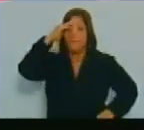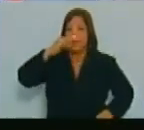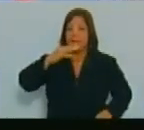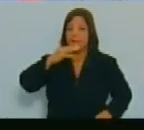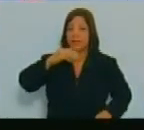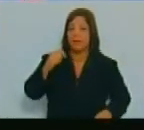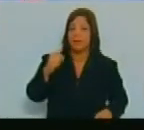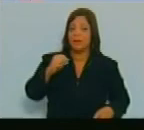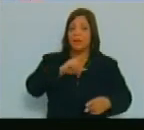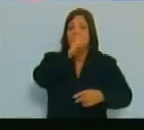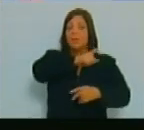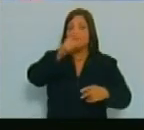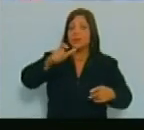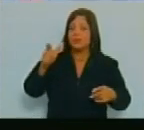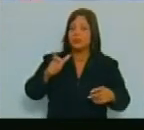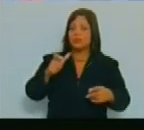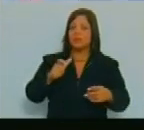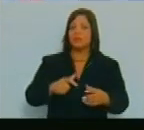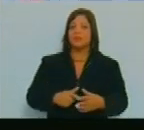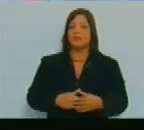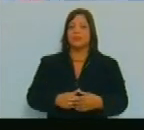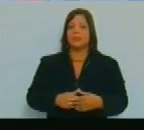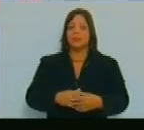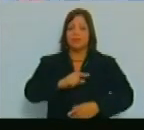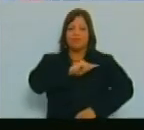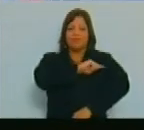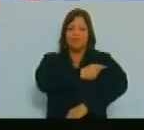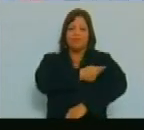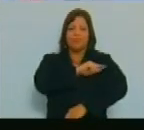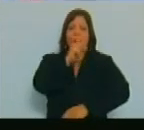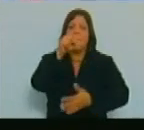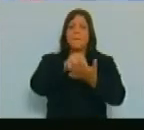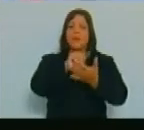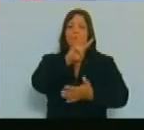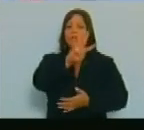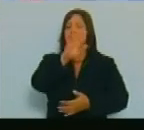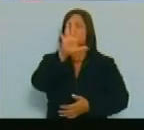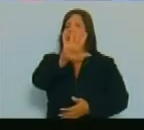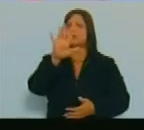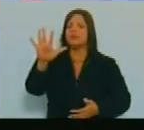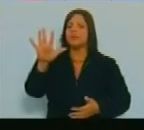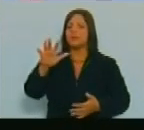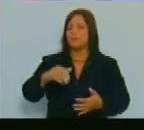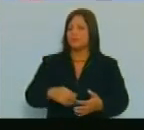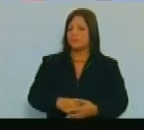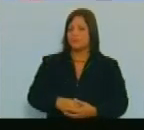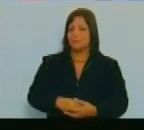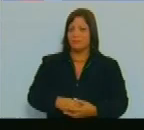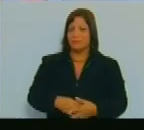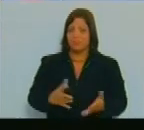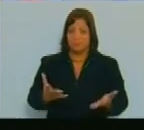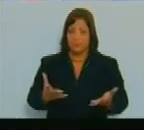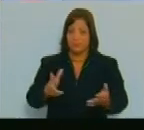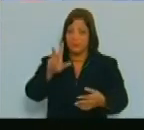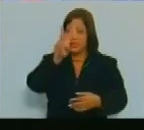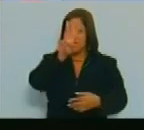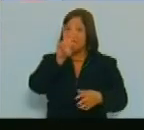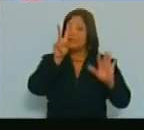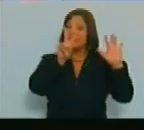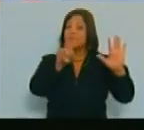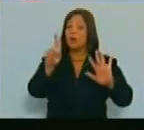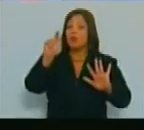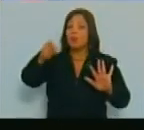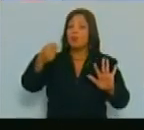personas lección a 2.455 de los cuales el 71 punto